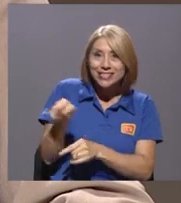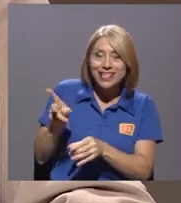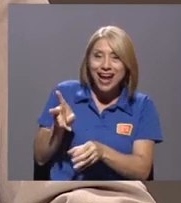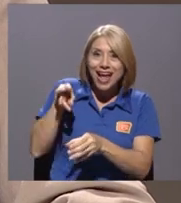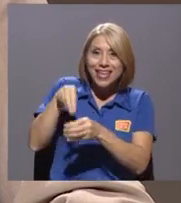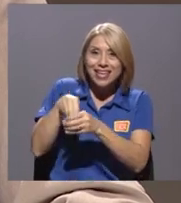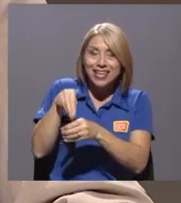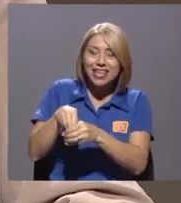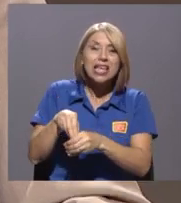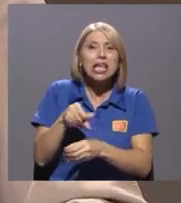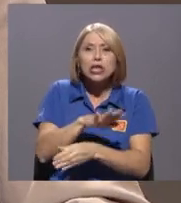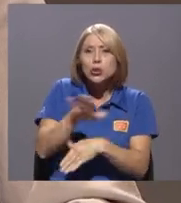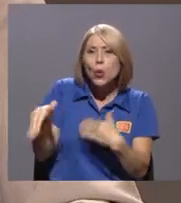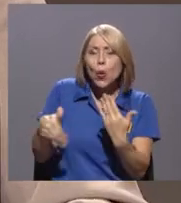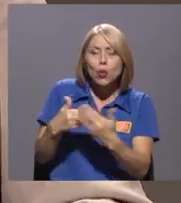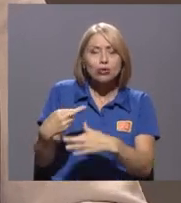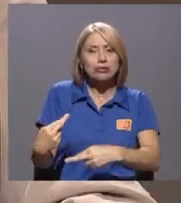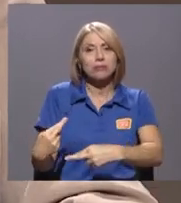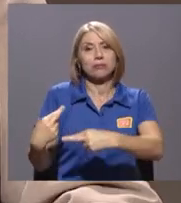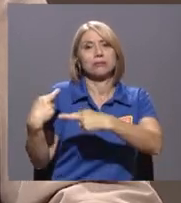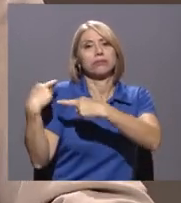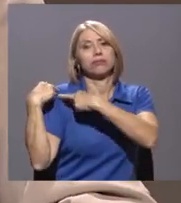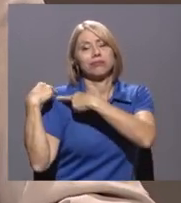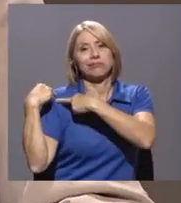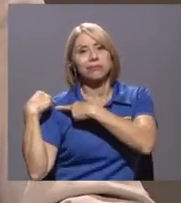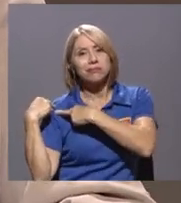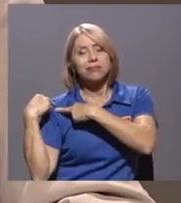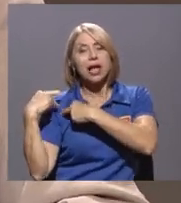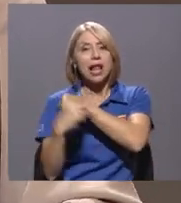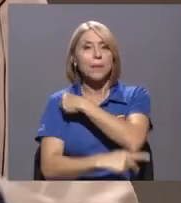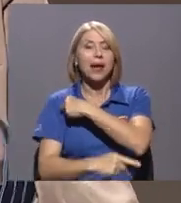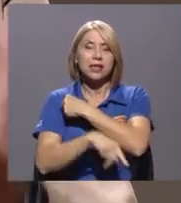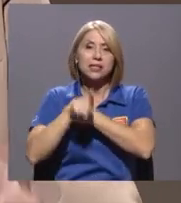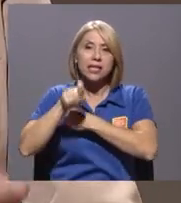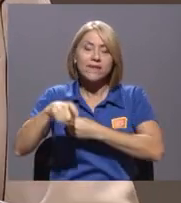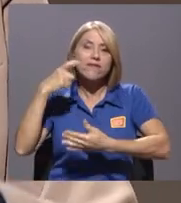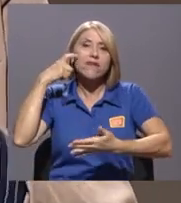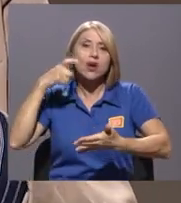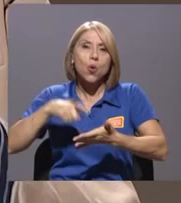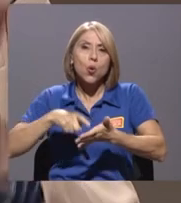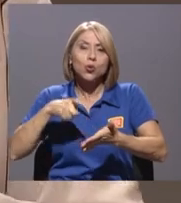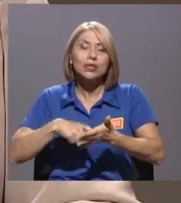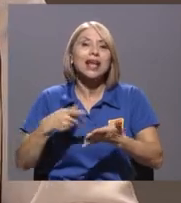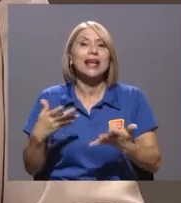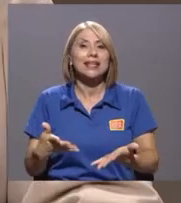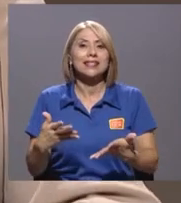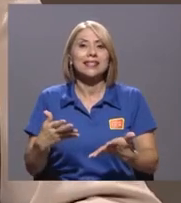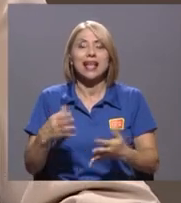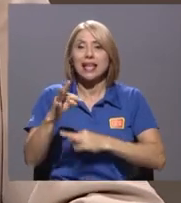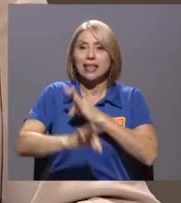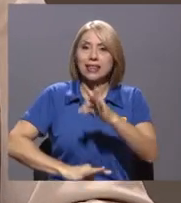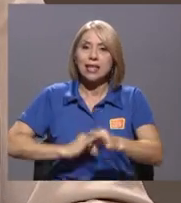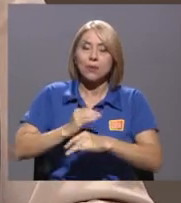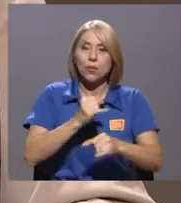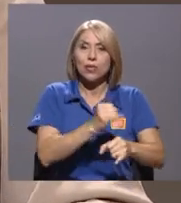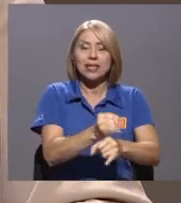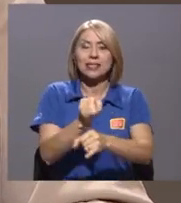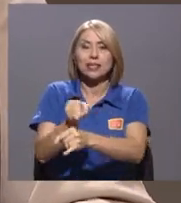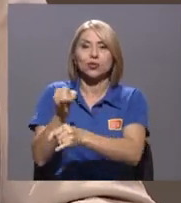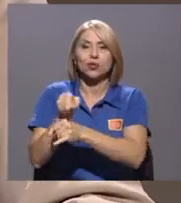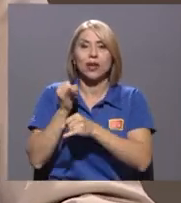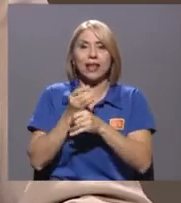responsabilidad muy grande que el país debe de reconocerles en el tipo de institucionalidad democrática que se ha